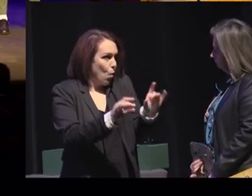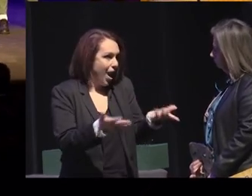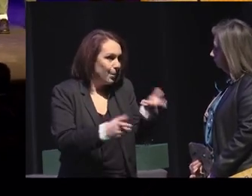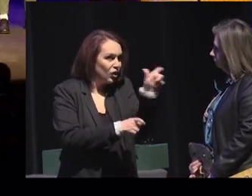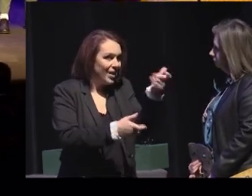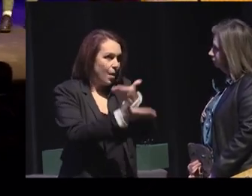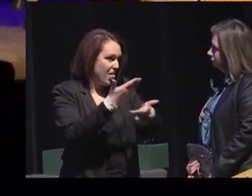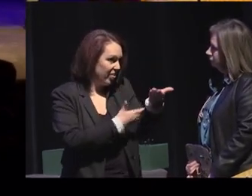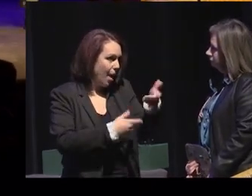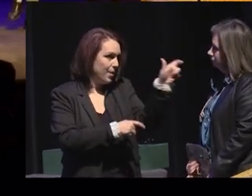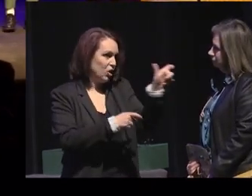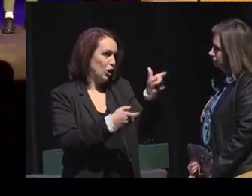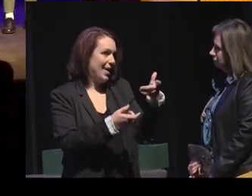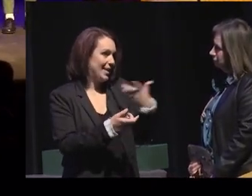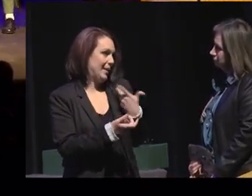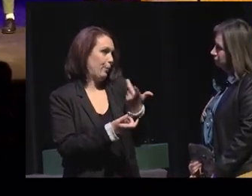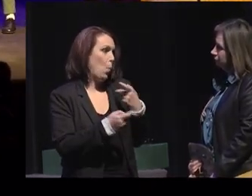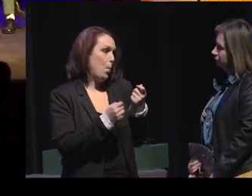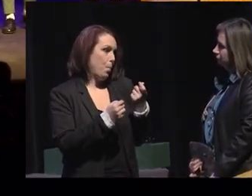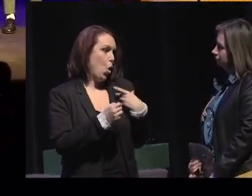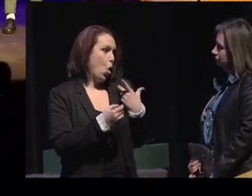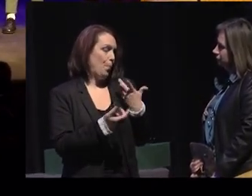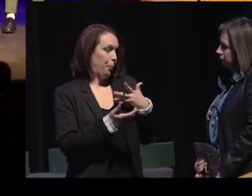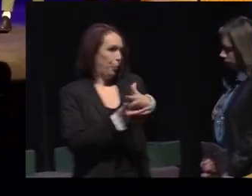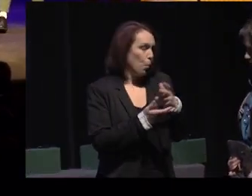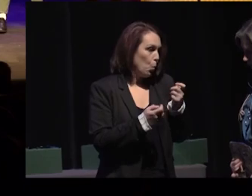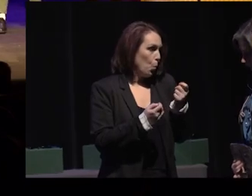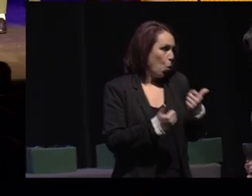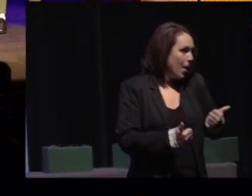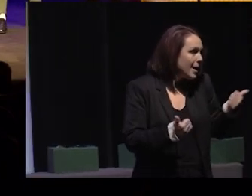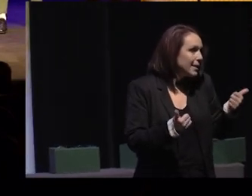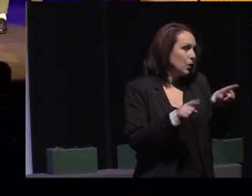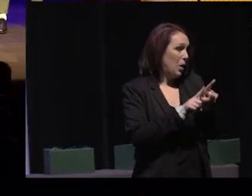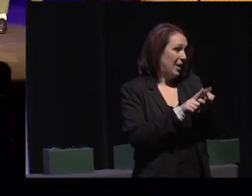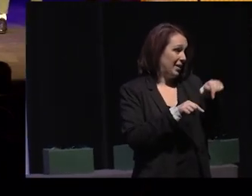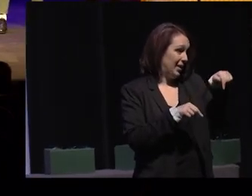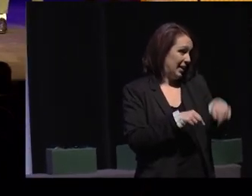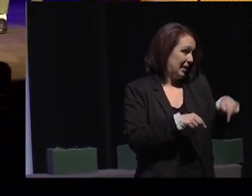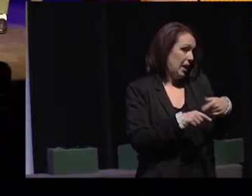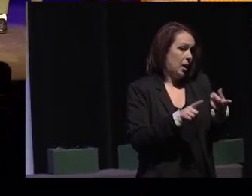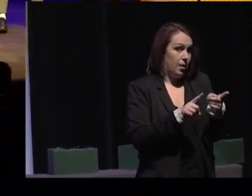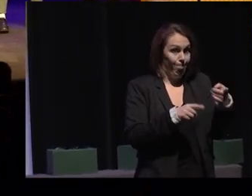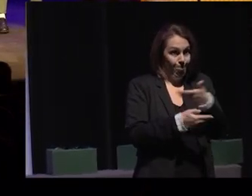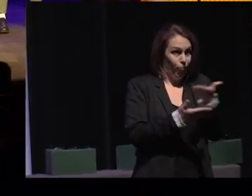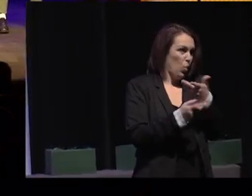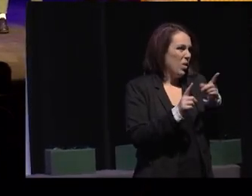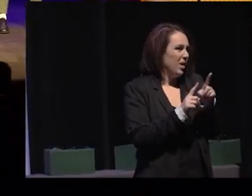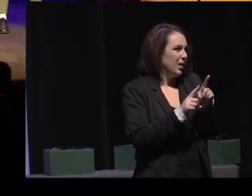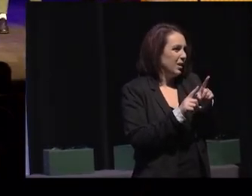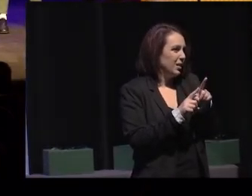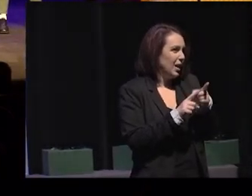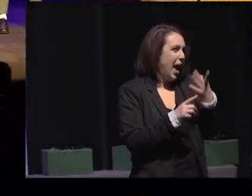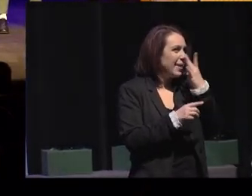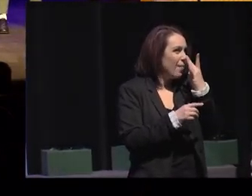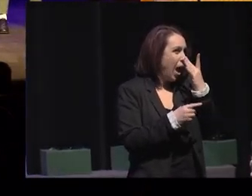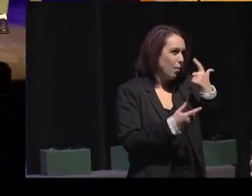con discapacidad, las personas más vulnerables, ven en letras como estas, en agrupaciones como estas, un reflejo en el carnaval. Hombre,